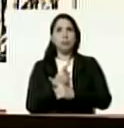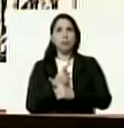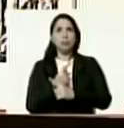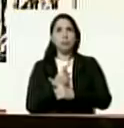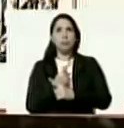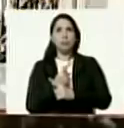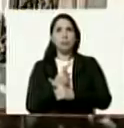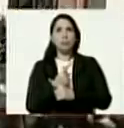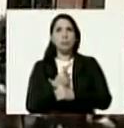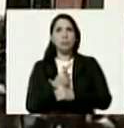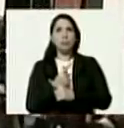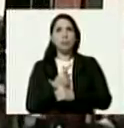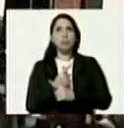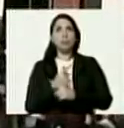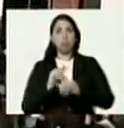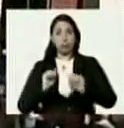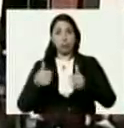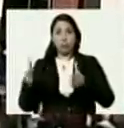llevar adelante.